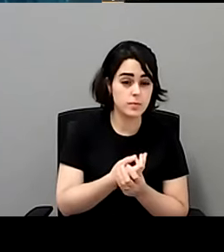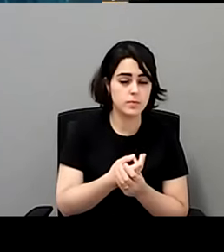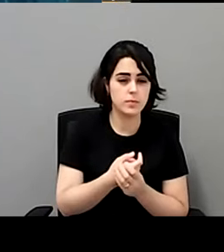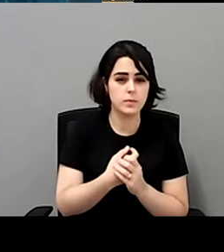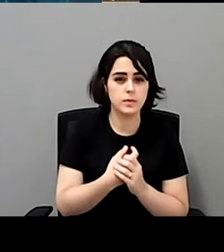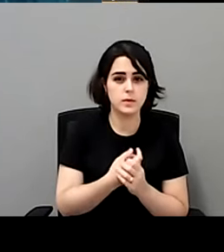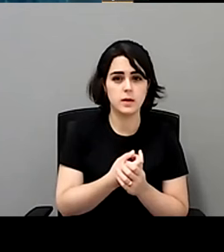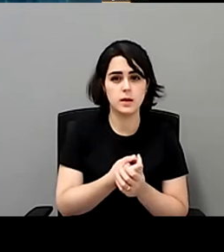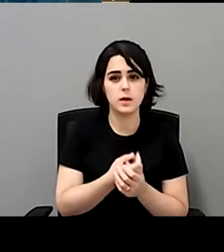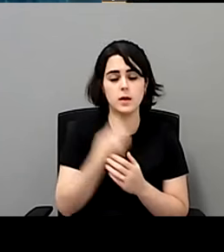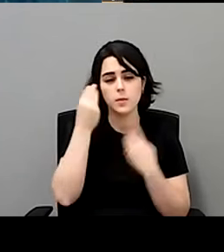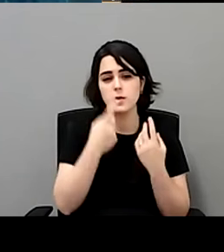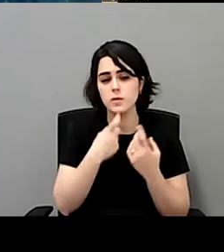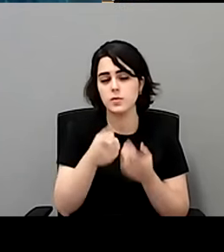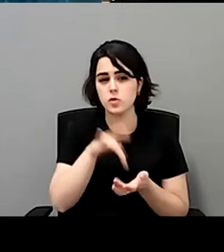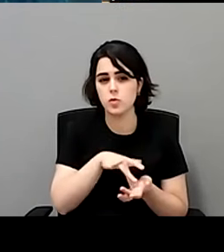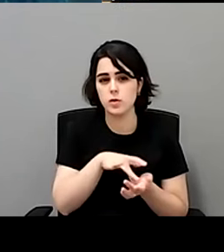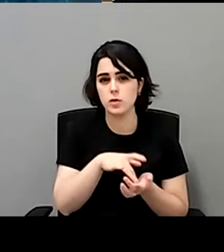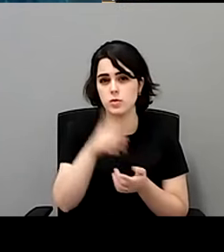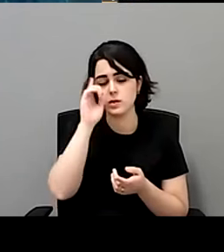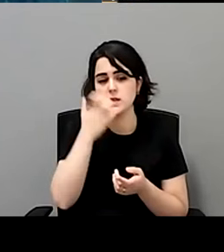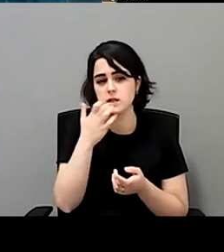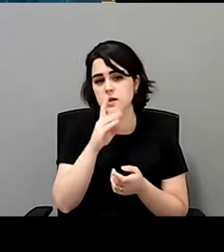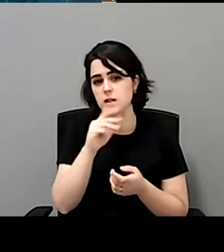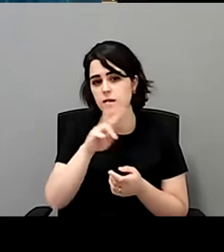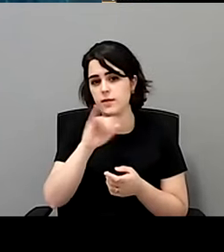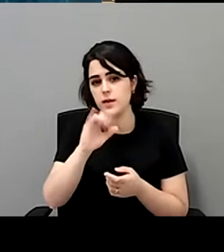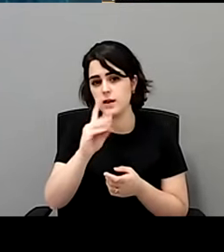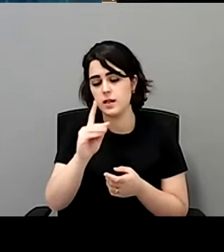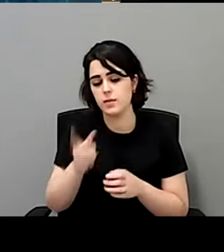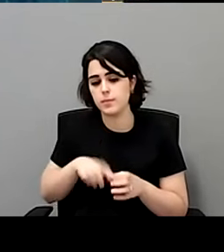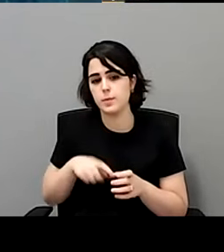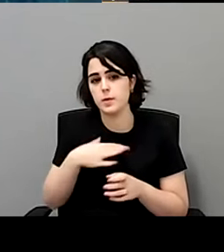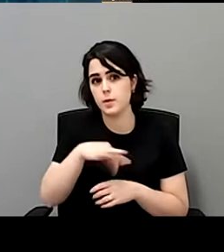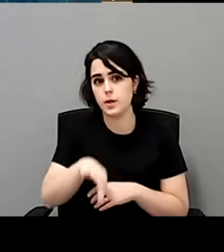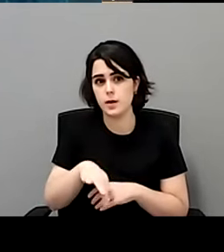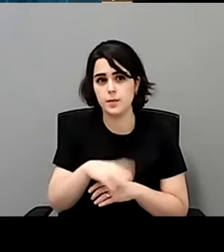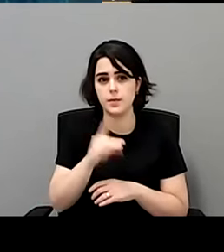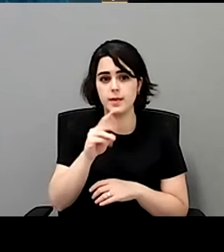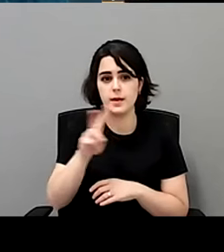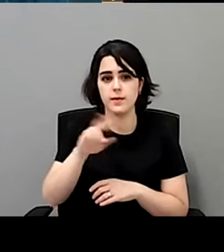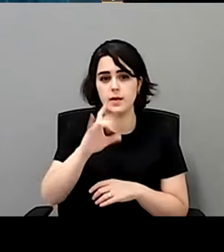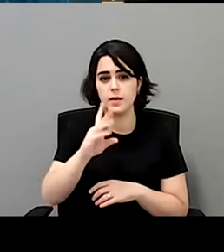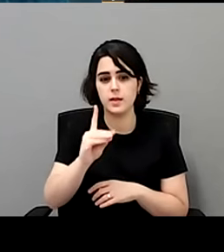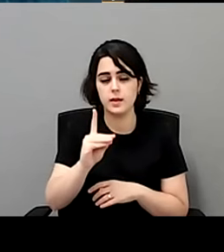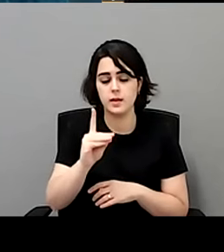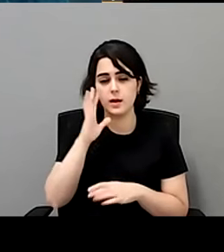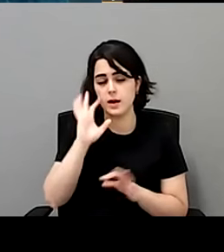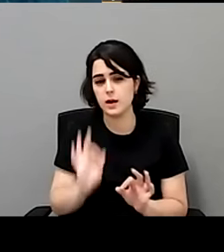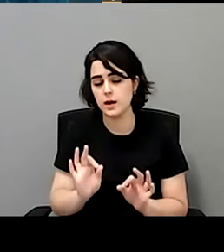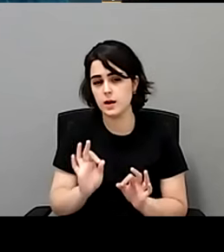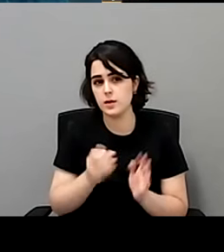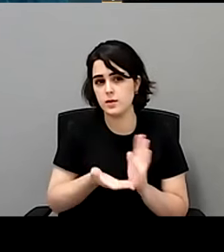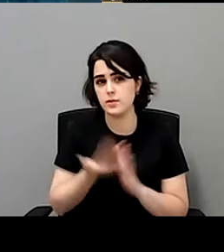Creo que sigue teniendo dificultades. No sé si David, mientras tanto, puede intervenir. David, creo que ya no